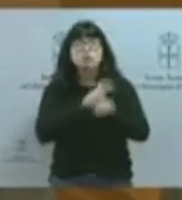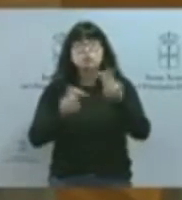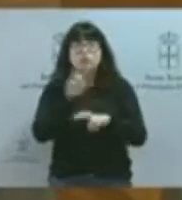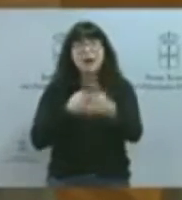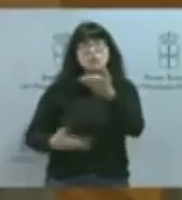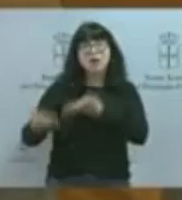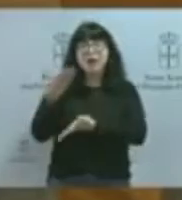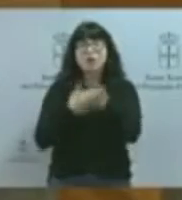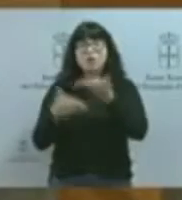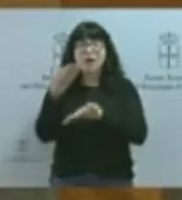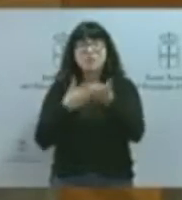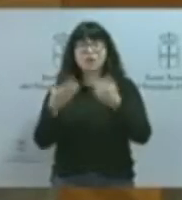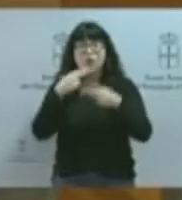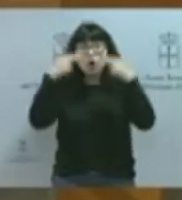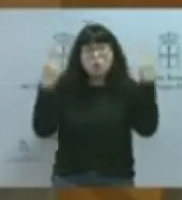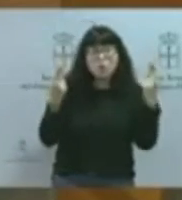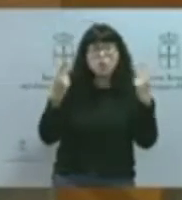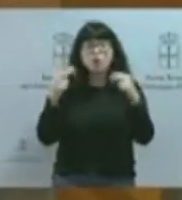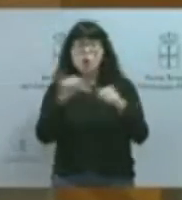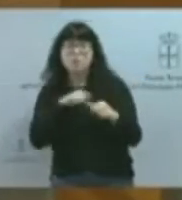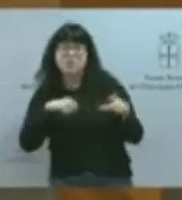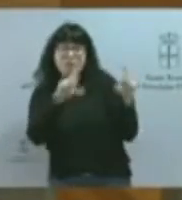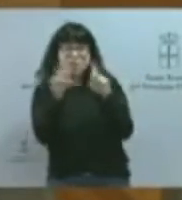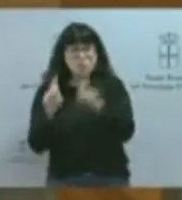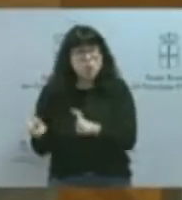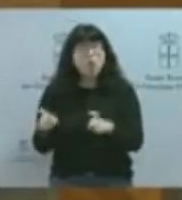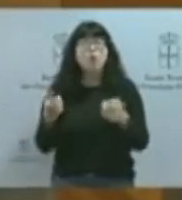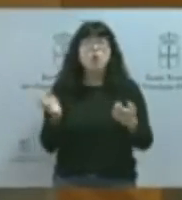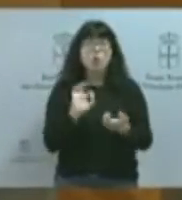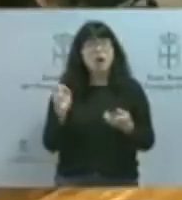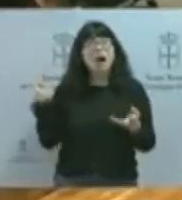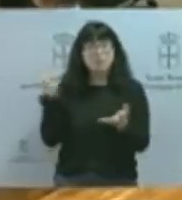o también, en este sentido, apostar por que la ciencia se convierta en un eje transversal de la industria. Muchas gracias.